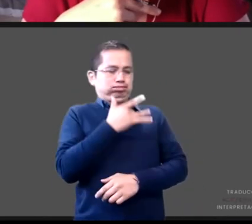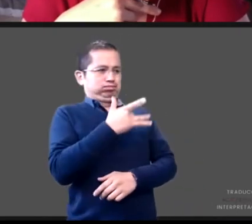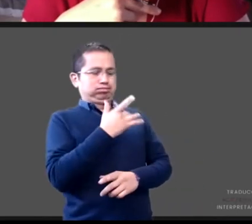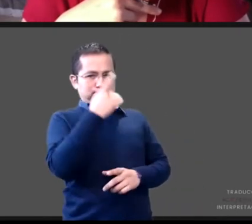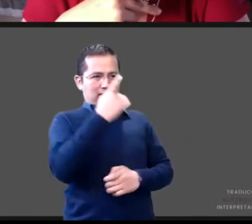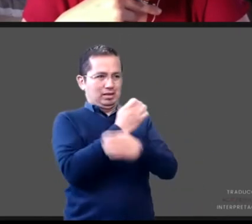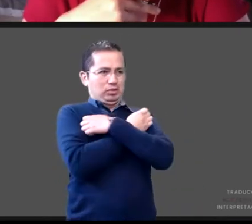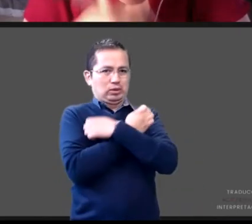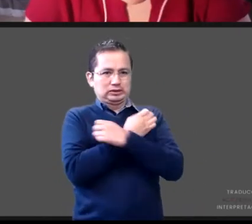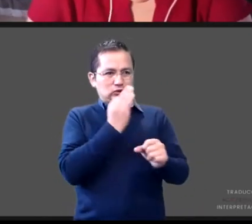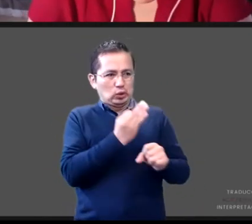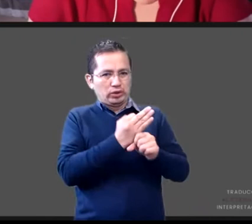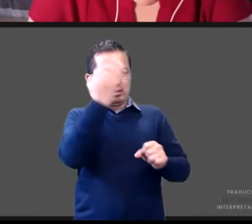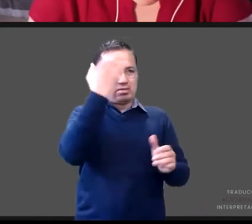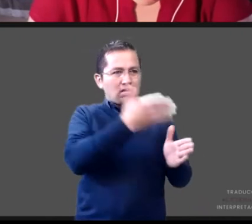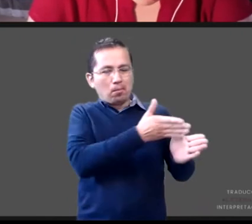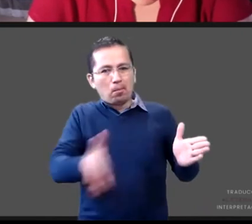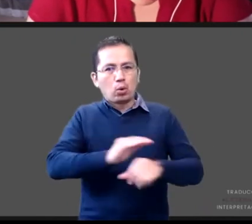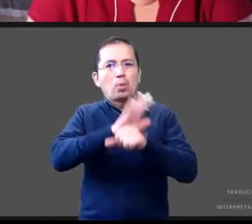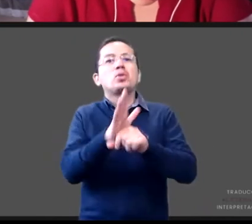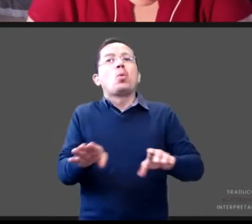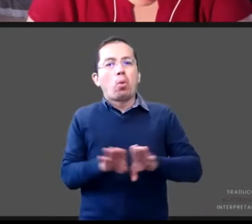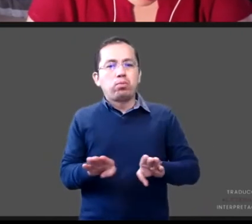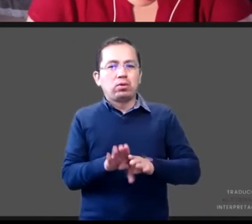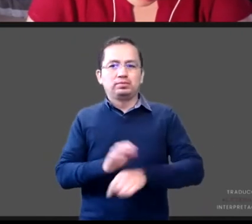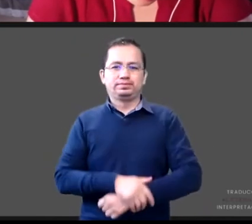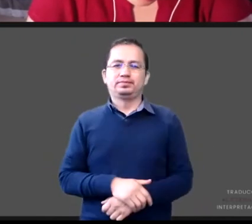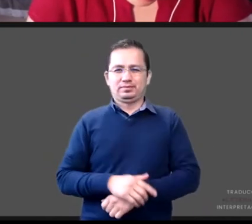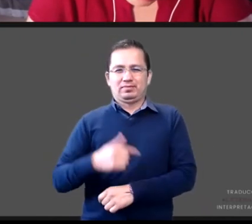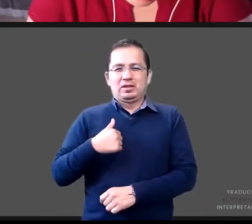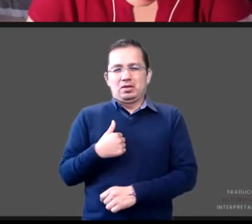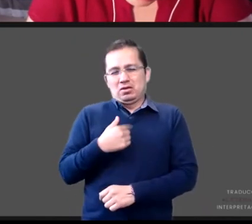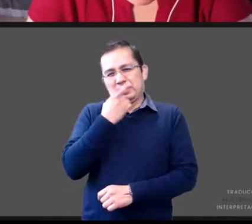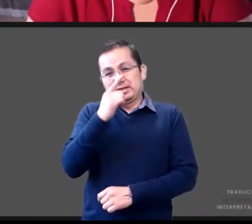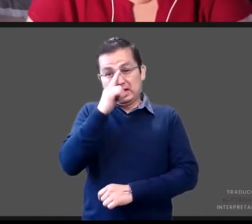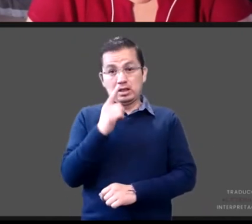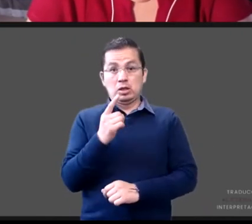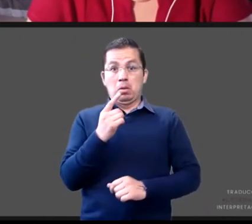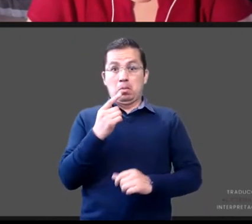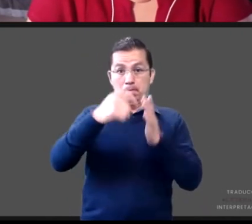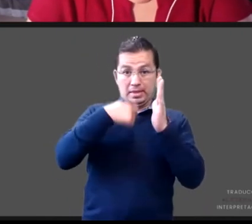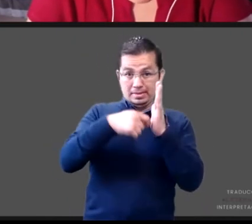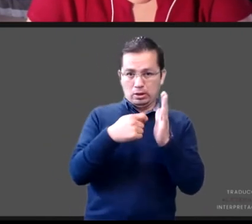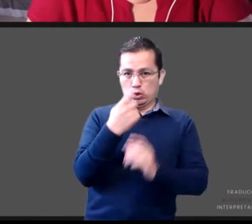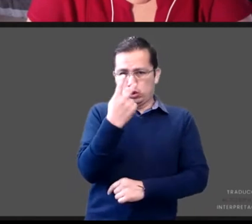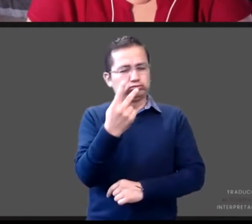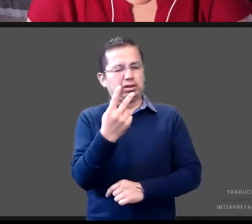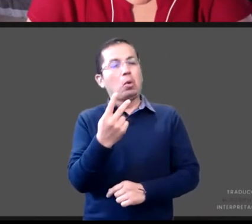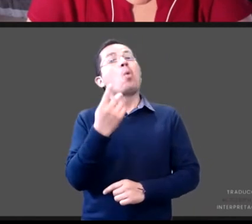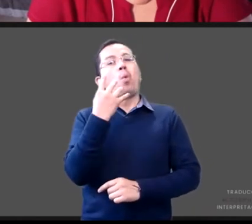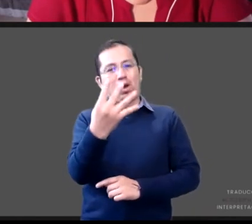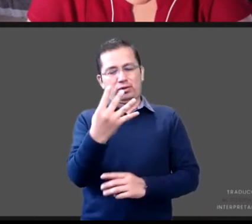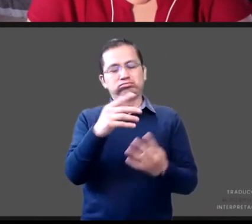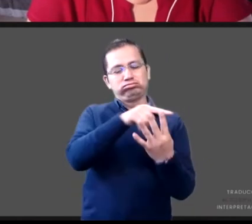periodo. A partir de este, yo había dicho que son dos videos, perdón, son cuatro y son temáticos. A partir